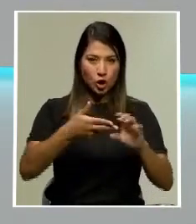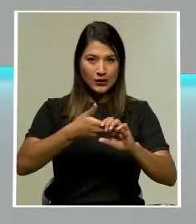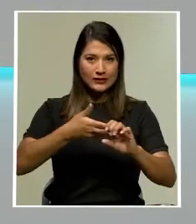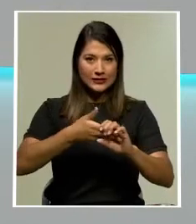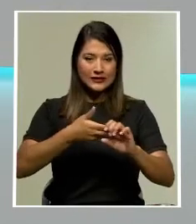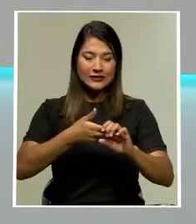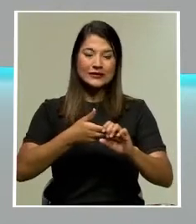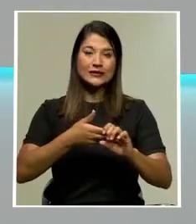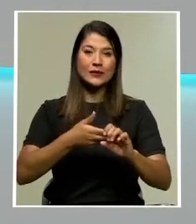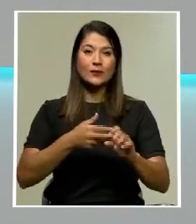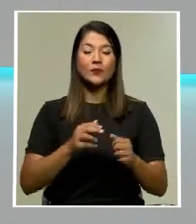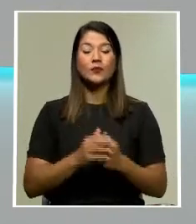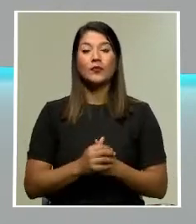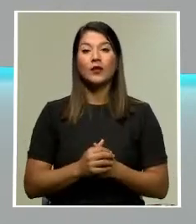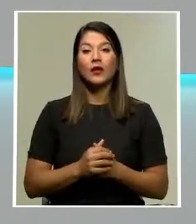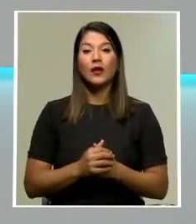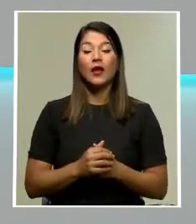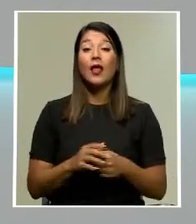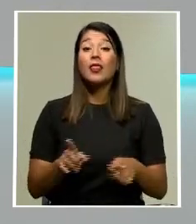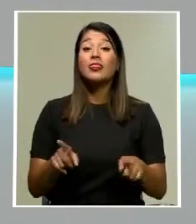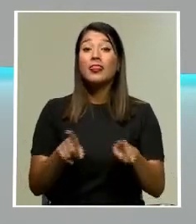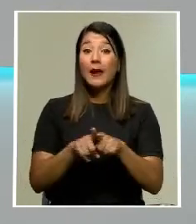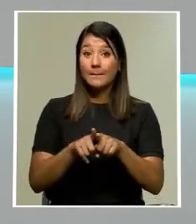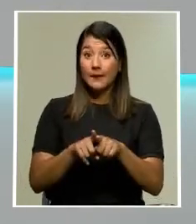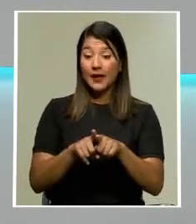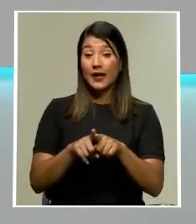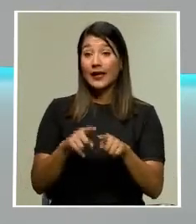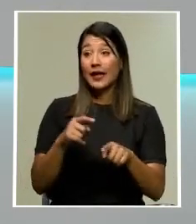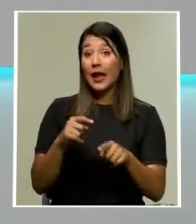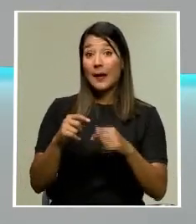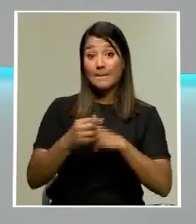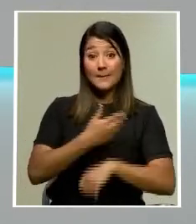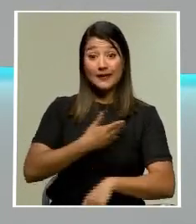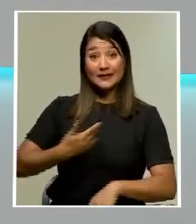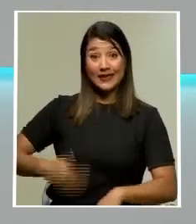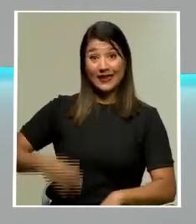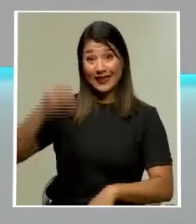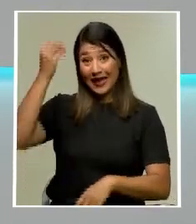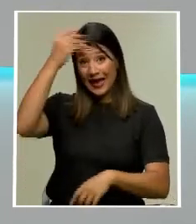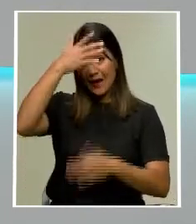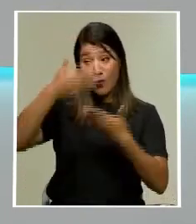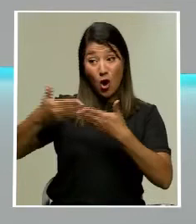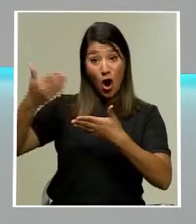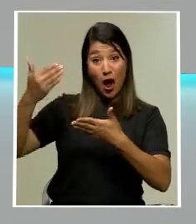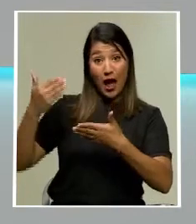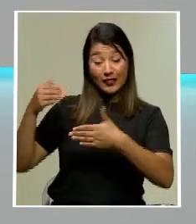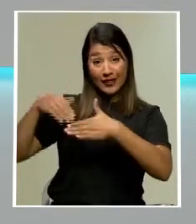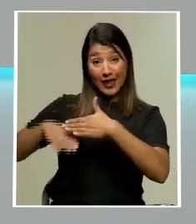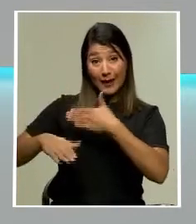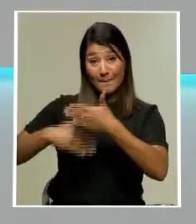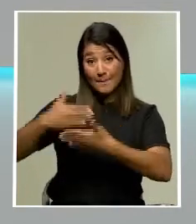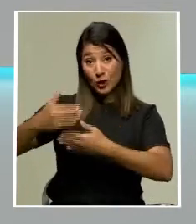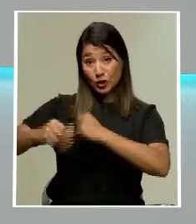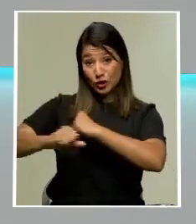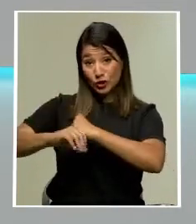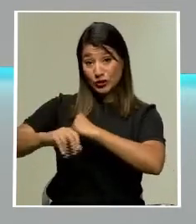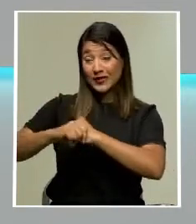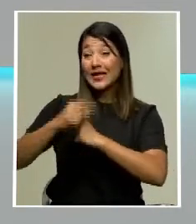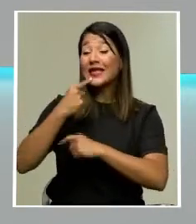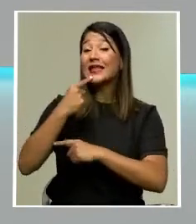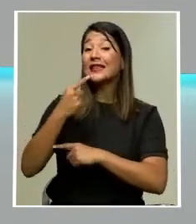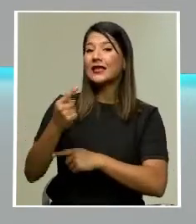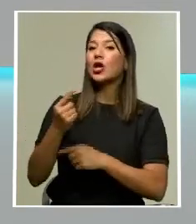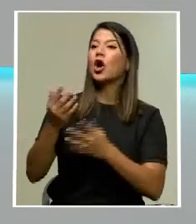así lo determina. Además, la promesa de campaña del presidente Carlos Alvarado de tener 35.000 autos